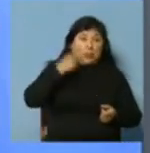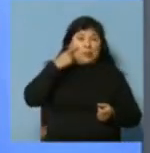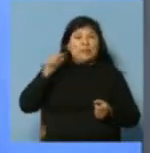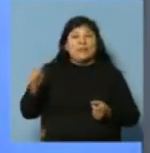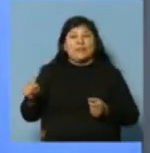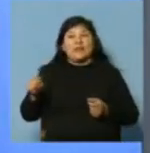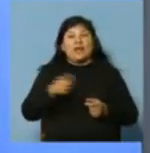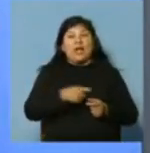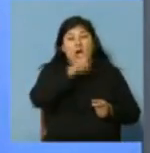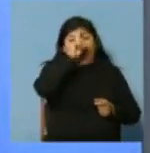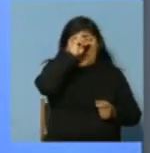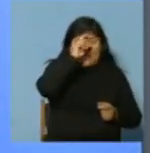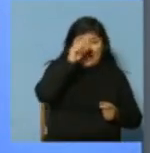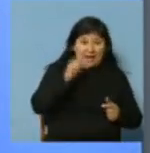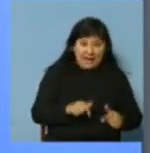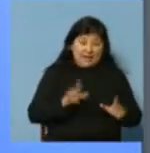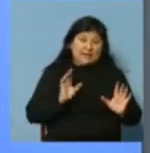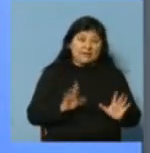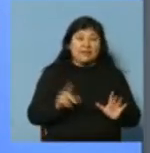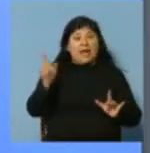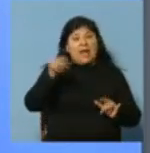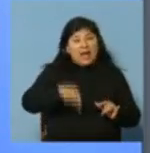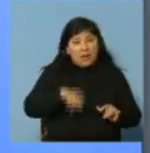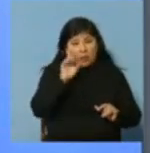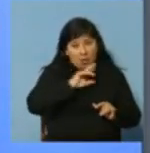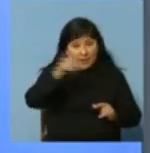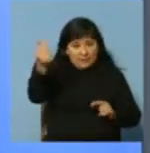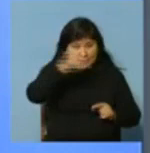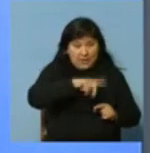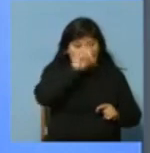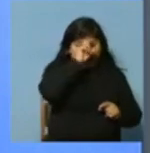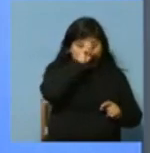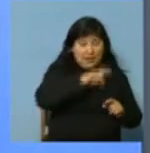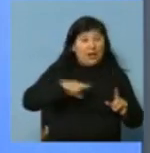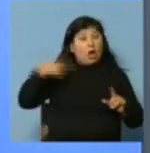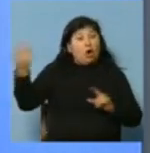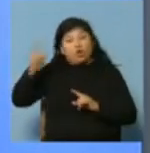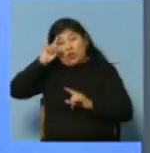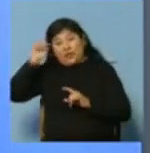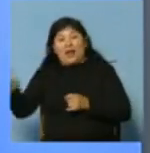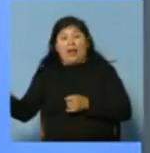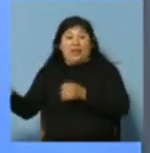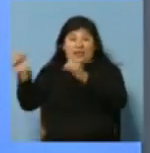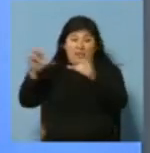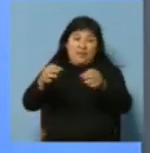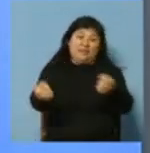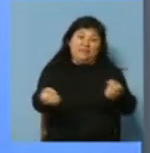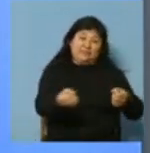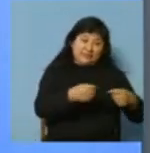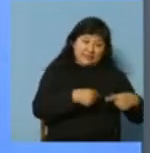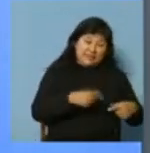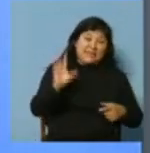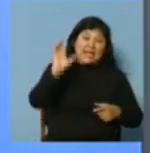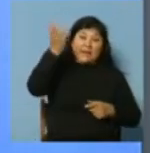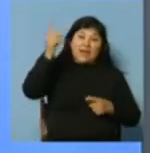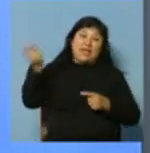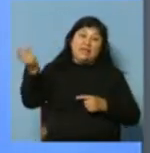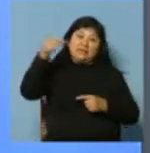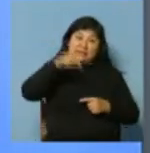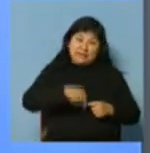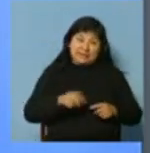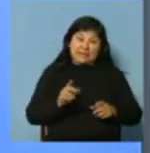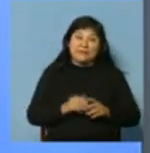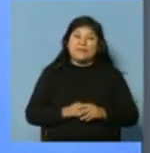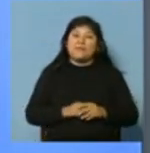esta paciente llega con un fiebre malestar general medicada con un suero la trae la ambulancia insisto y tenía